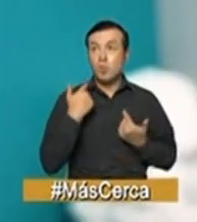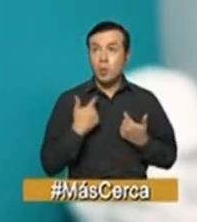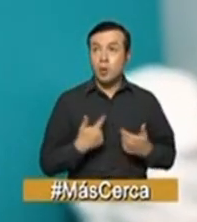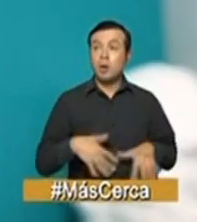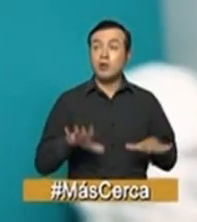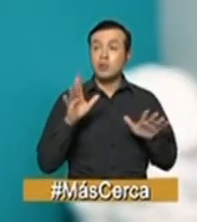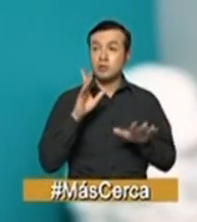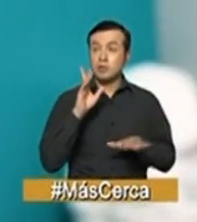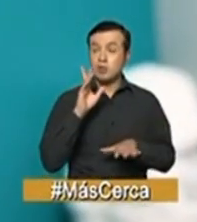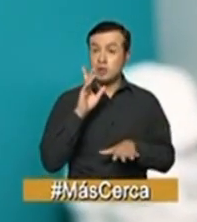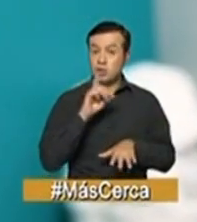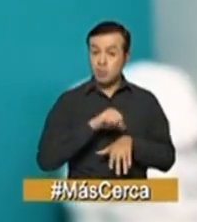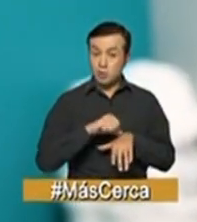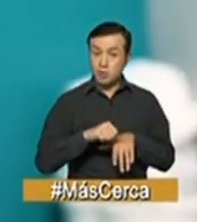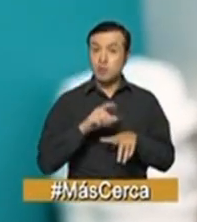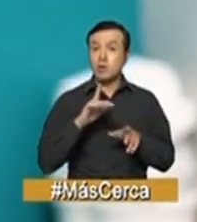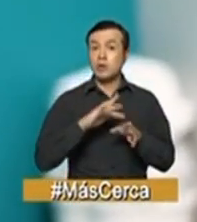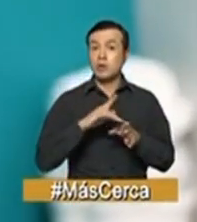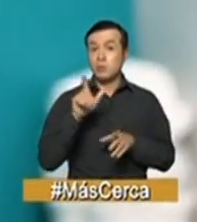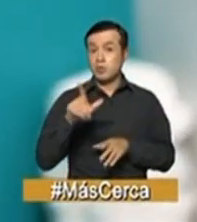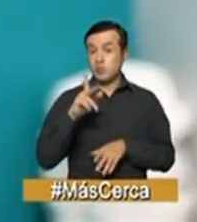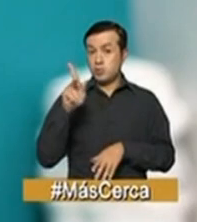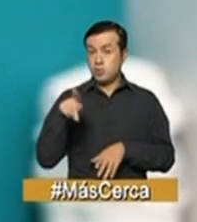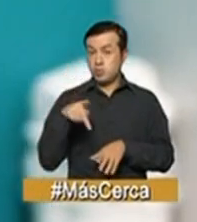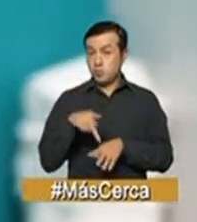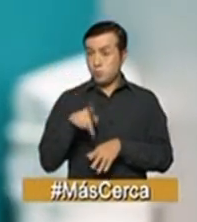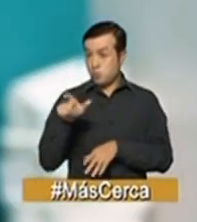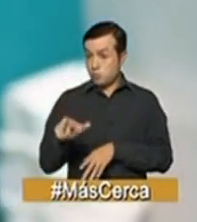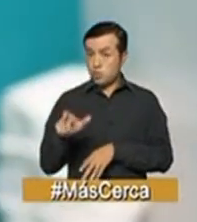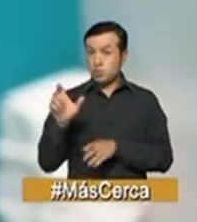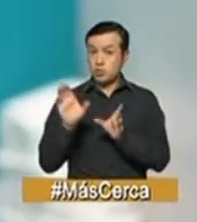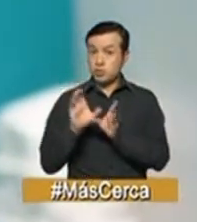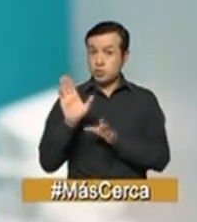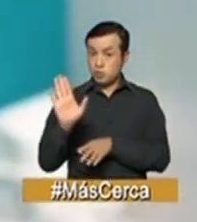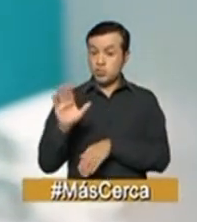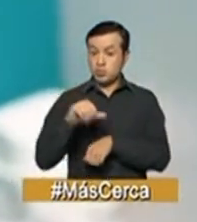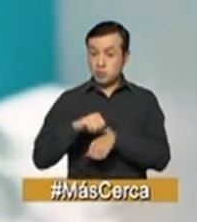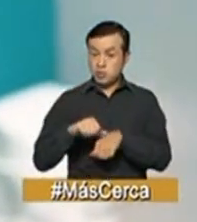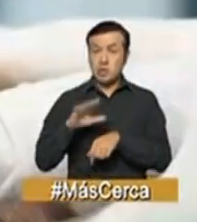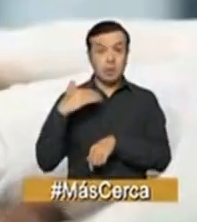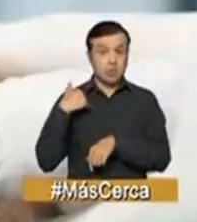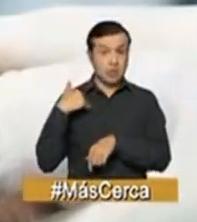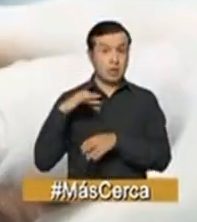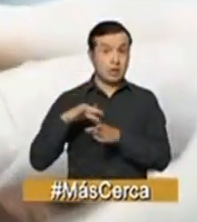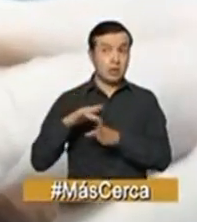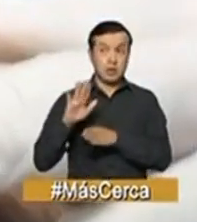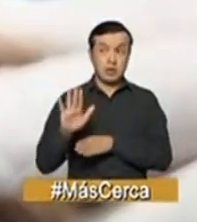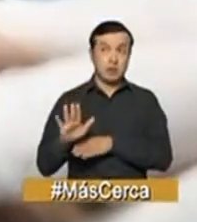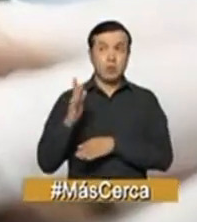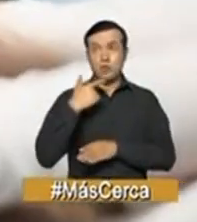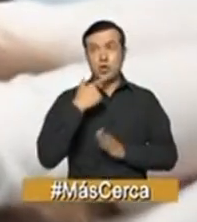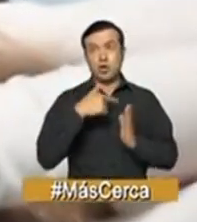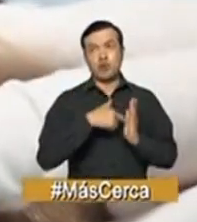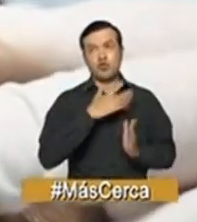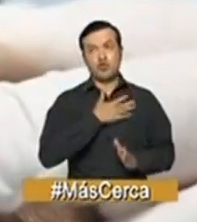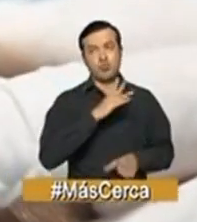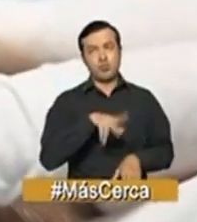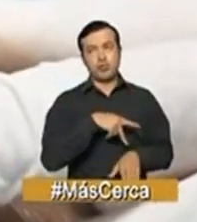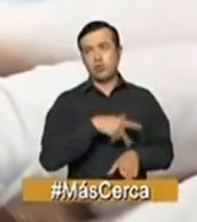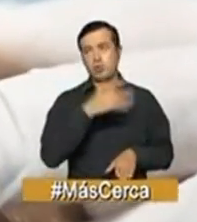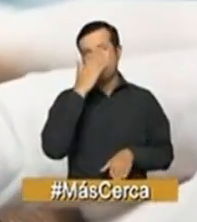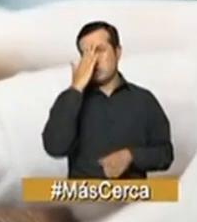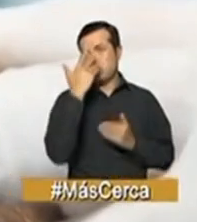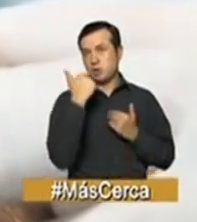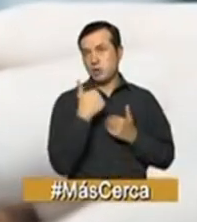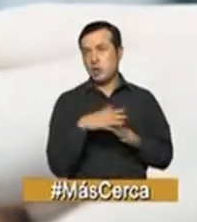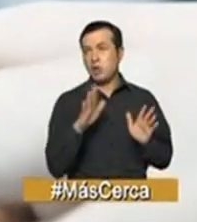tiene un riesgo, en manos calificadas, en manos certificadas, tiene un riesgo. No porque yo soy cirujano plástico certificado